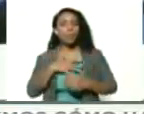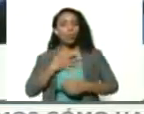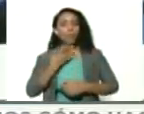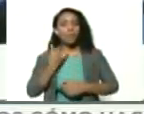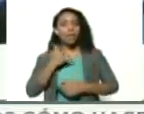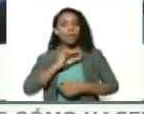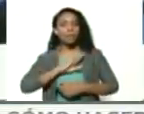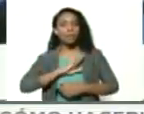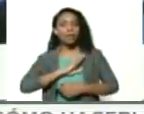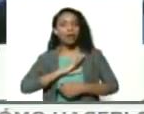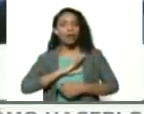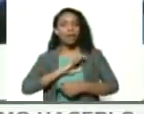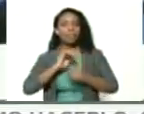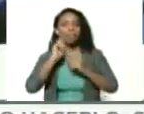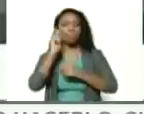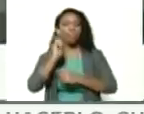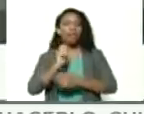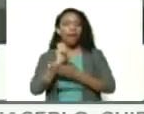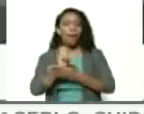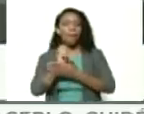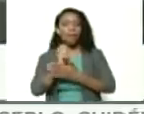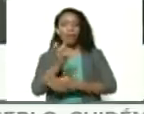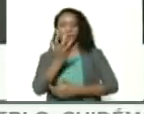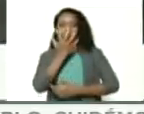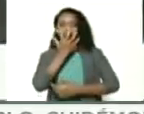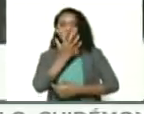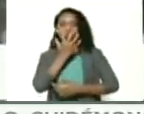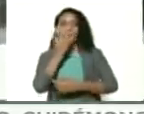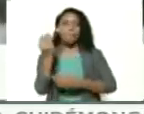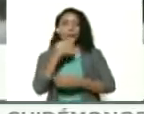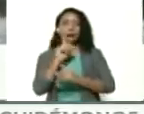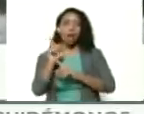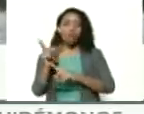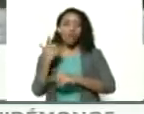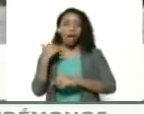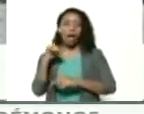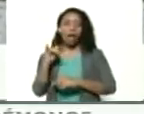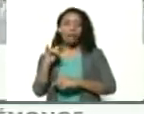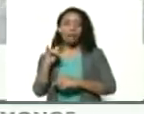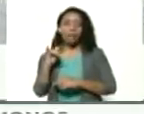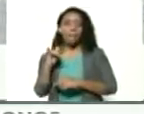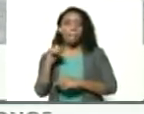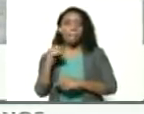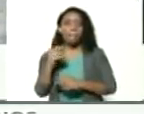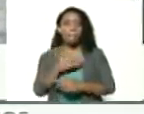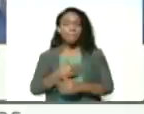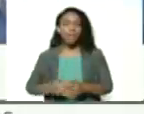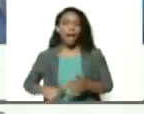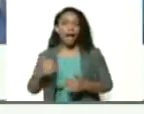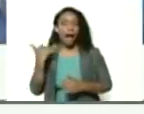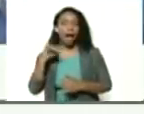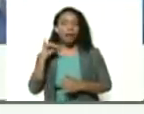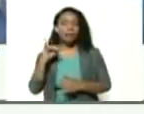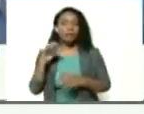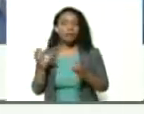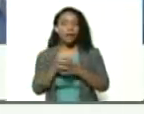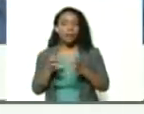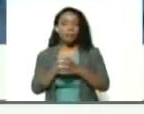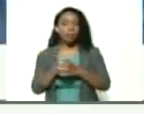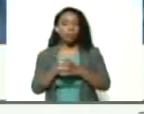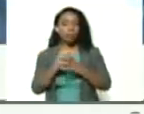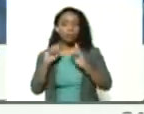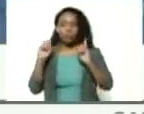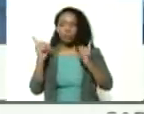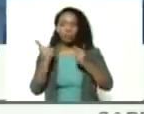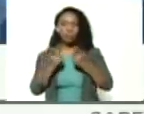tener su terapia de oxígeno. Además de ello, cabe destacar, presidente, que contaremos con el equipamiento de dichas